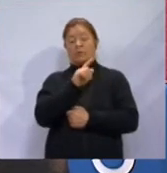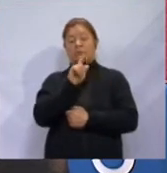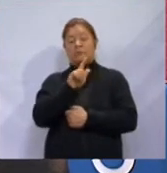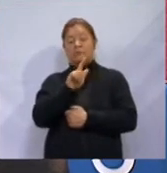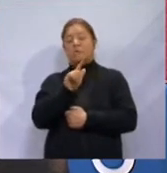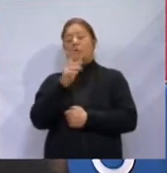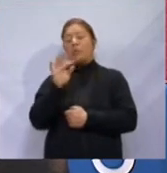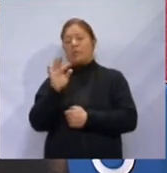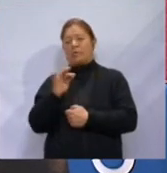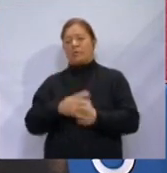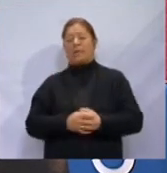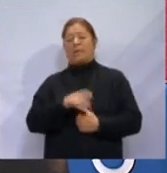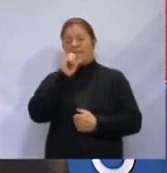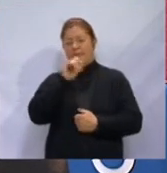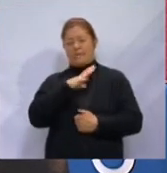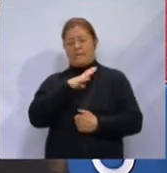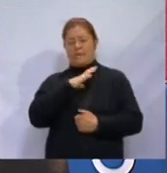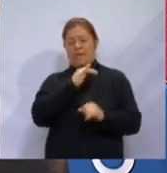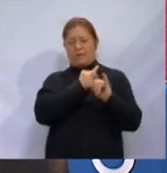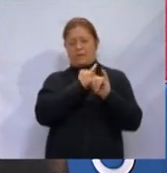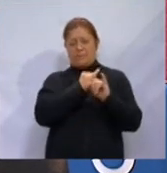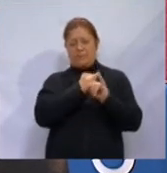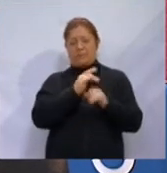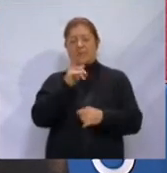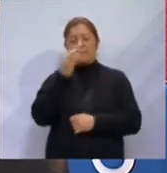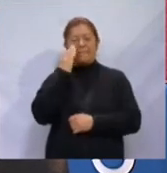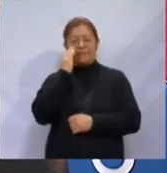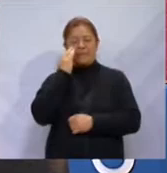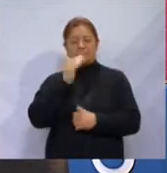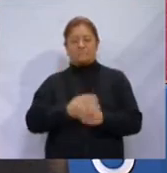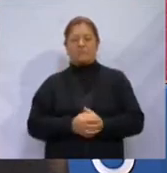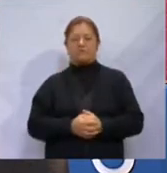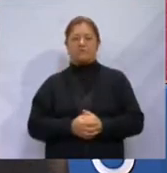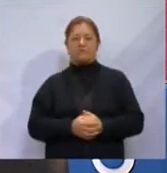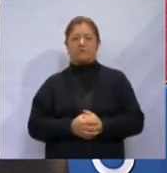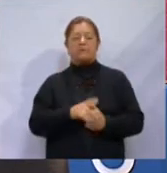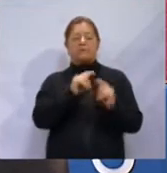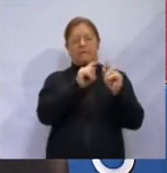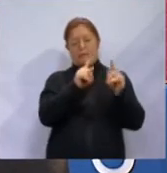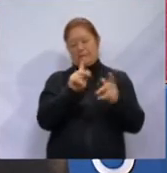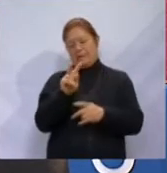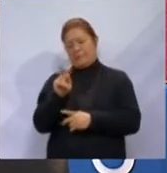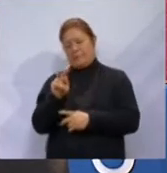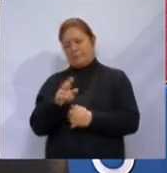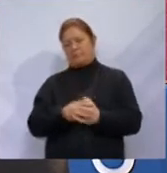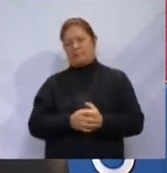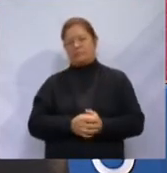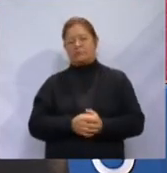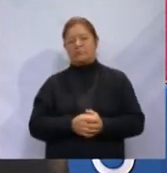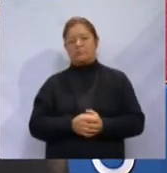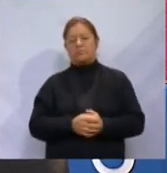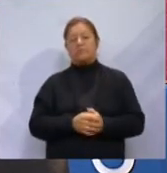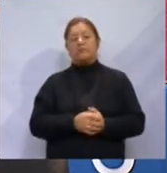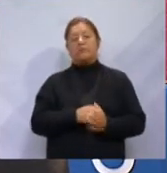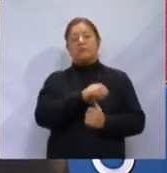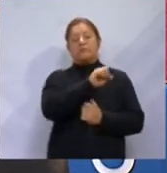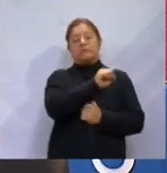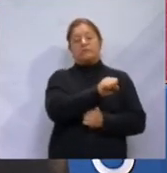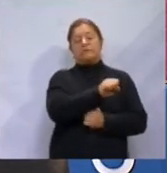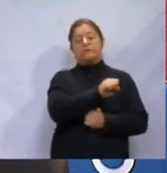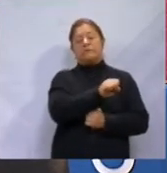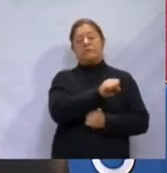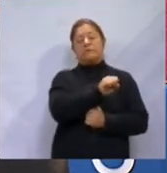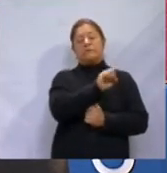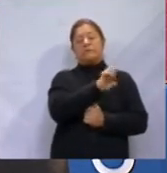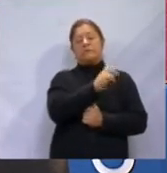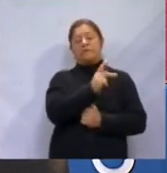246-244-1740. Y así como en nuestras redes sociales en Facebook como Tlaxcala Televisión y Secretaría de Educación Pública